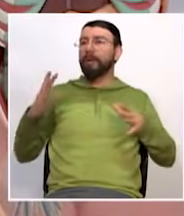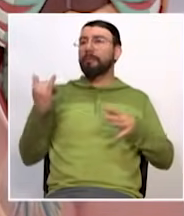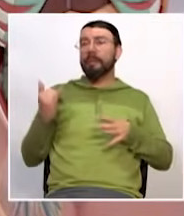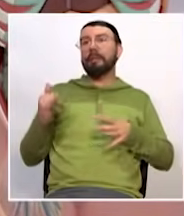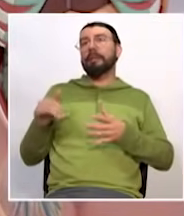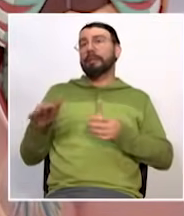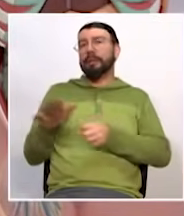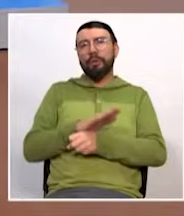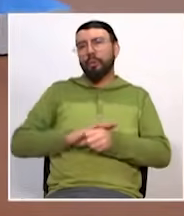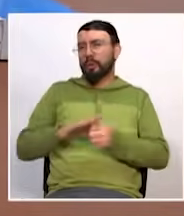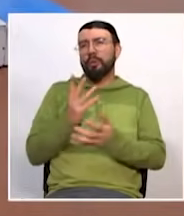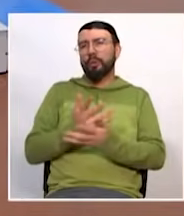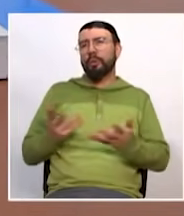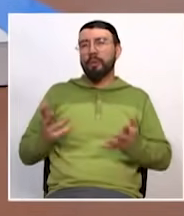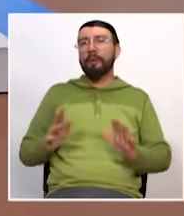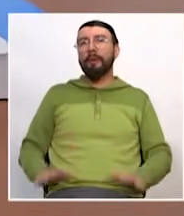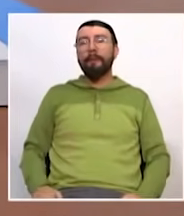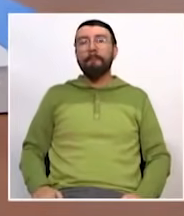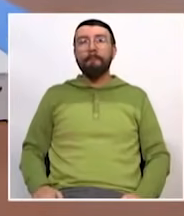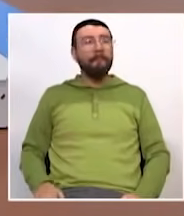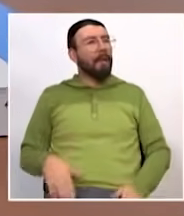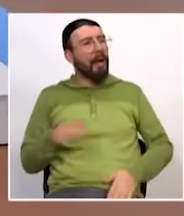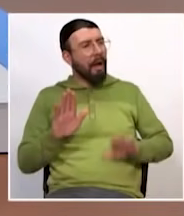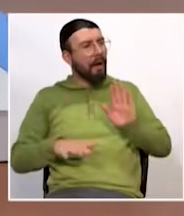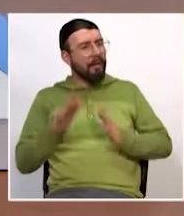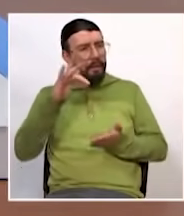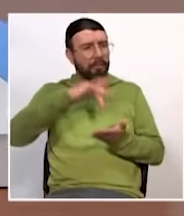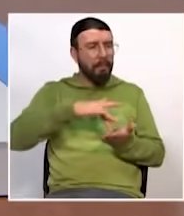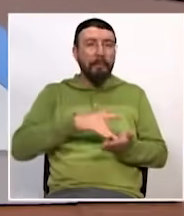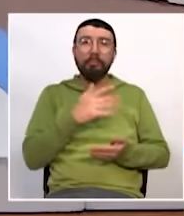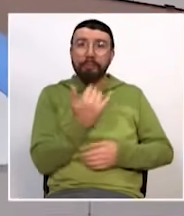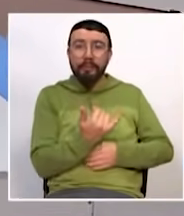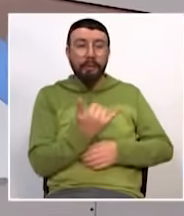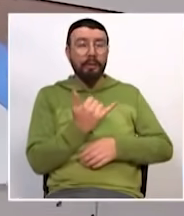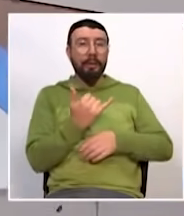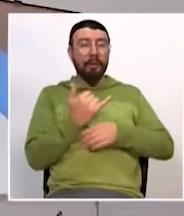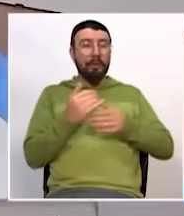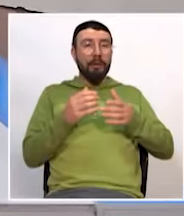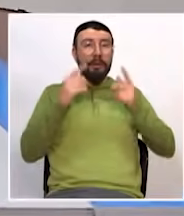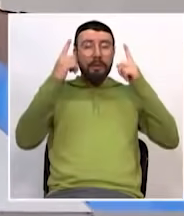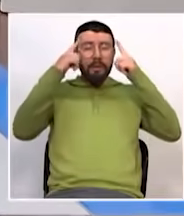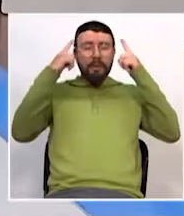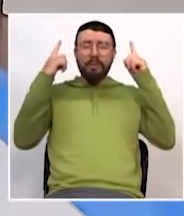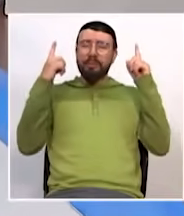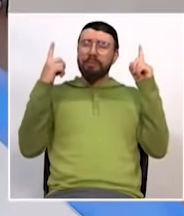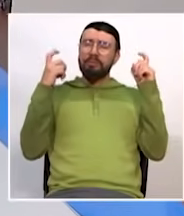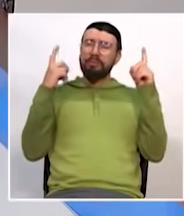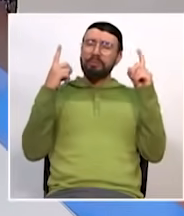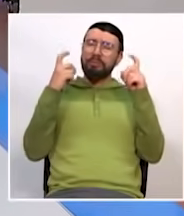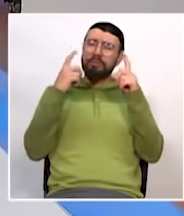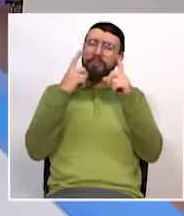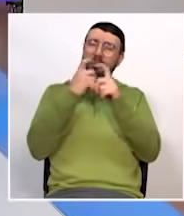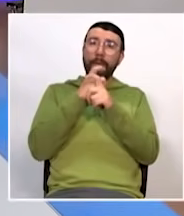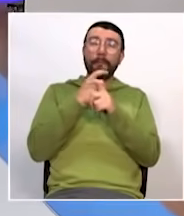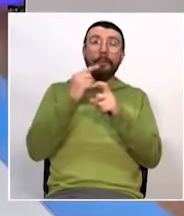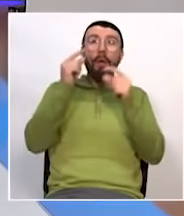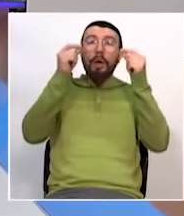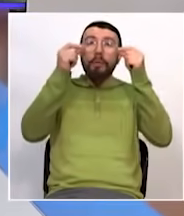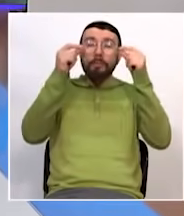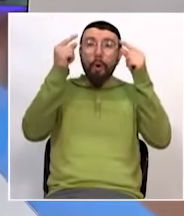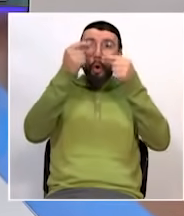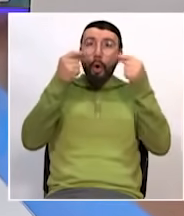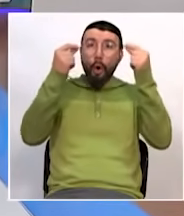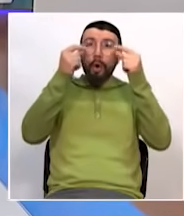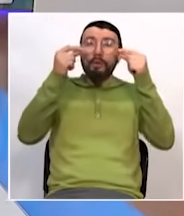encontradas en algunos sistemas de meditación se recomienda que la persona con los ojos cerrados ponga el ojo en el globo ocular hacia arriba